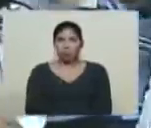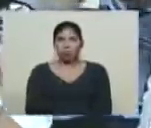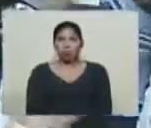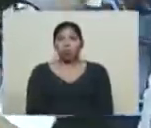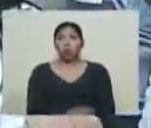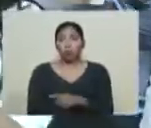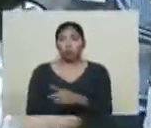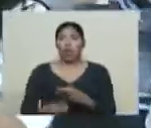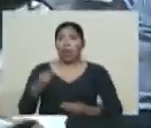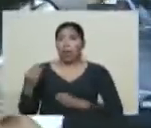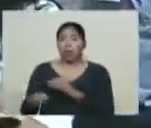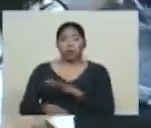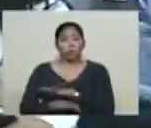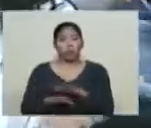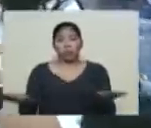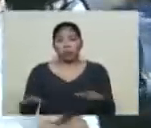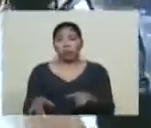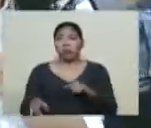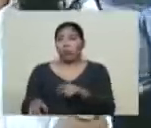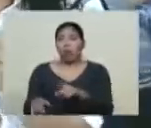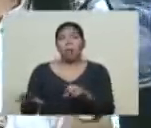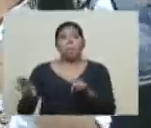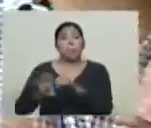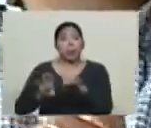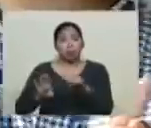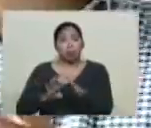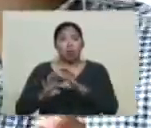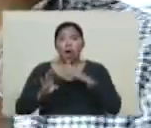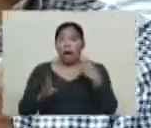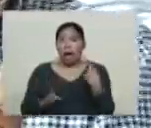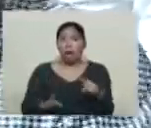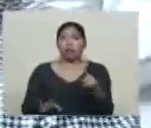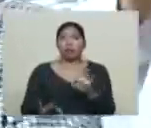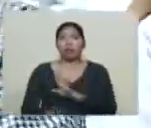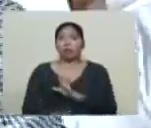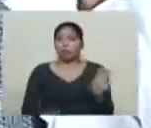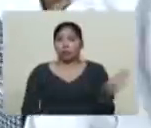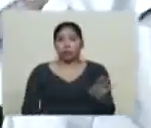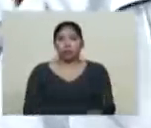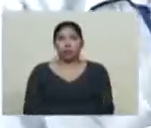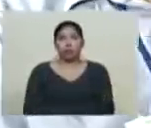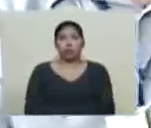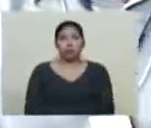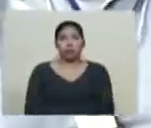hacer. Ahí están los petros. La pentavalente